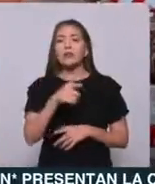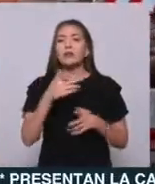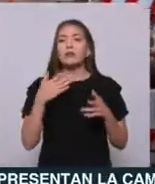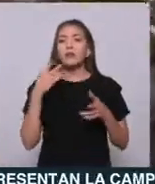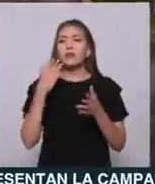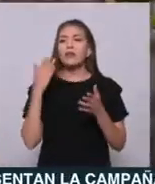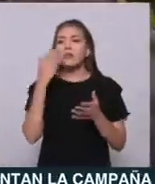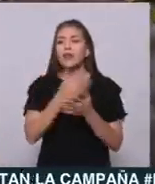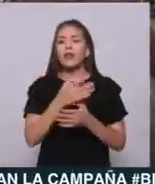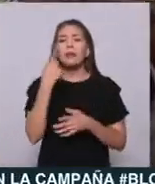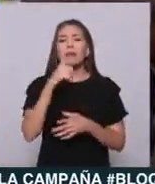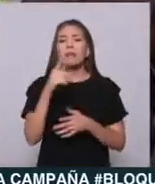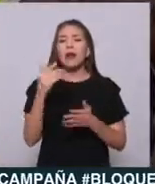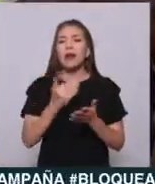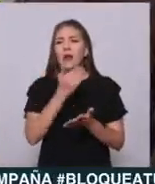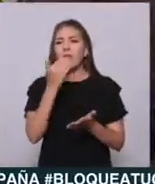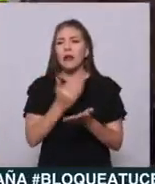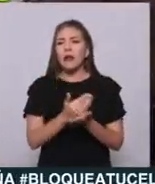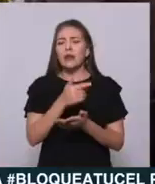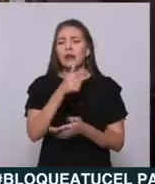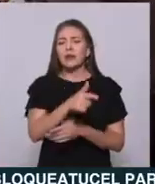incendio.